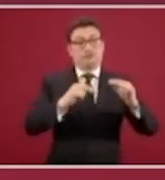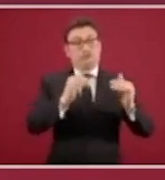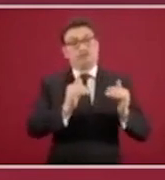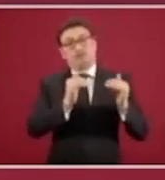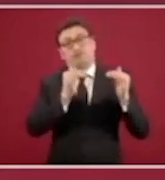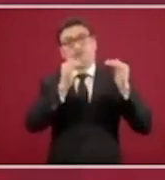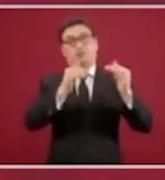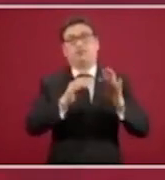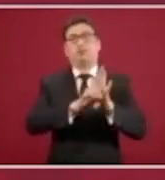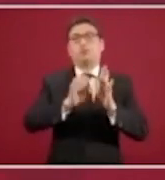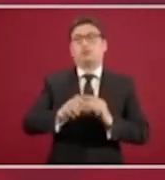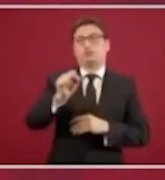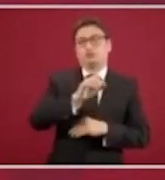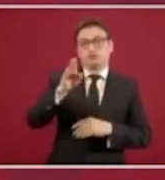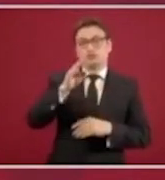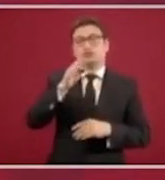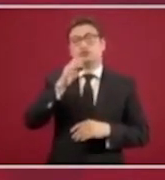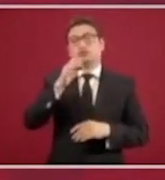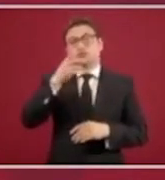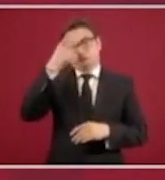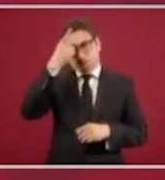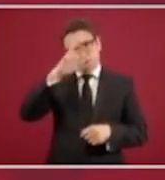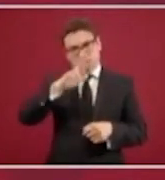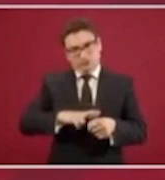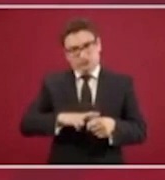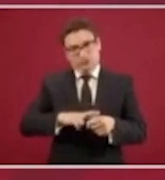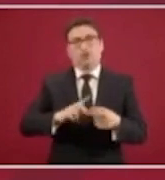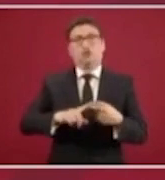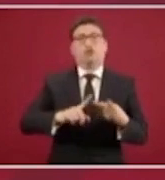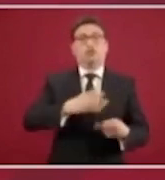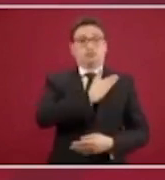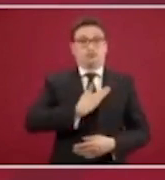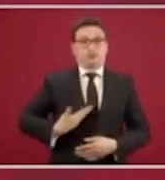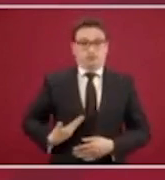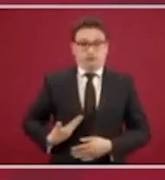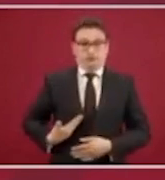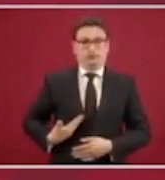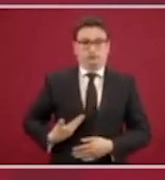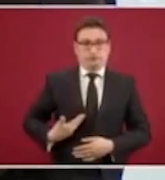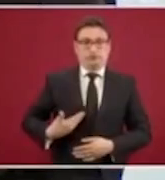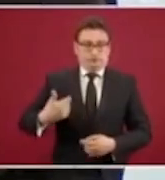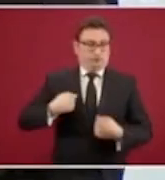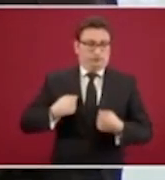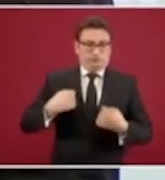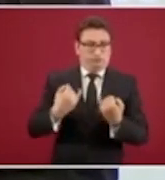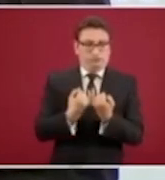de subdirectores a presidente de la República.